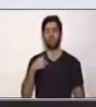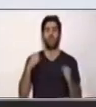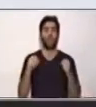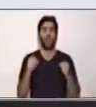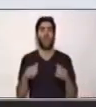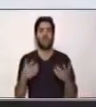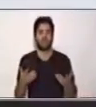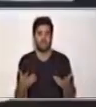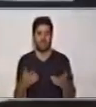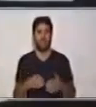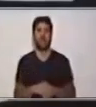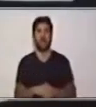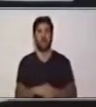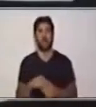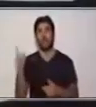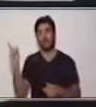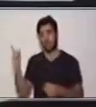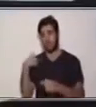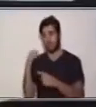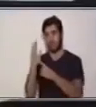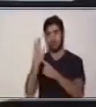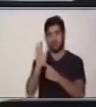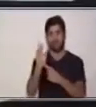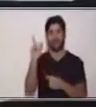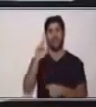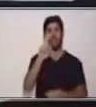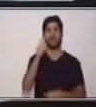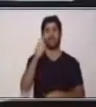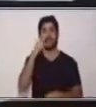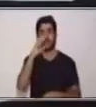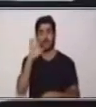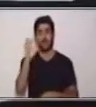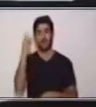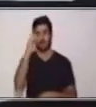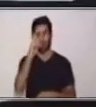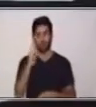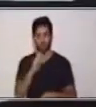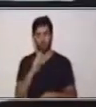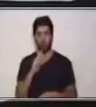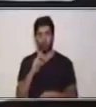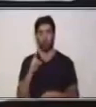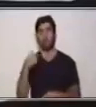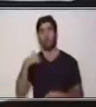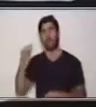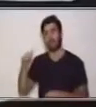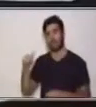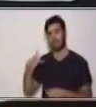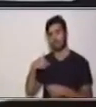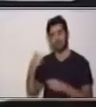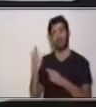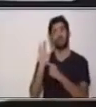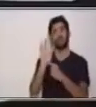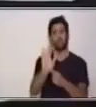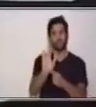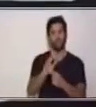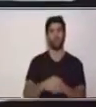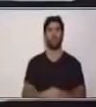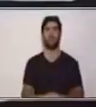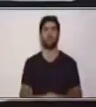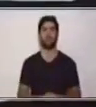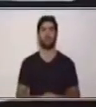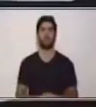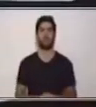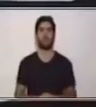planteamiento? Entonces, tenemos acá los datos. Eso es lo que yo ahorita voy a desarrollar. Dice